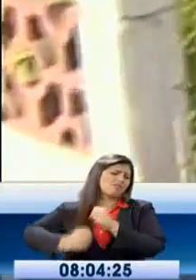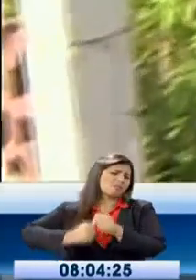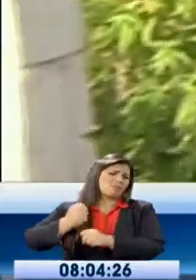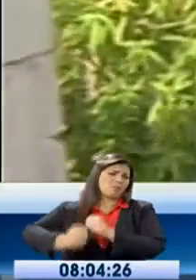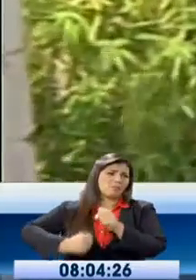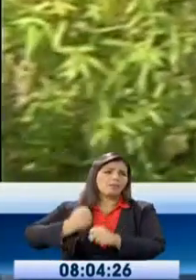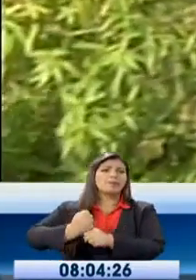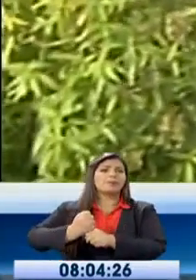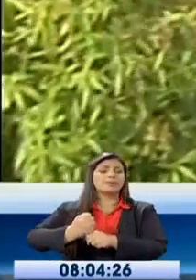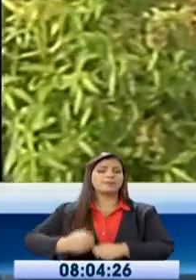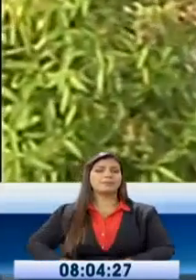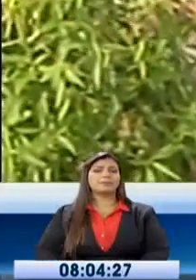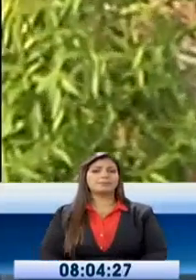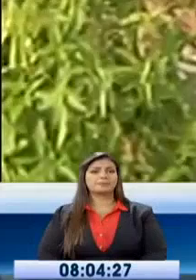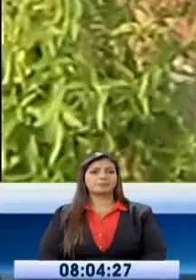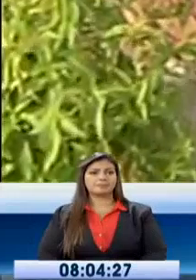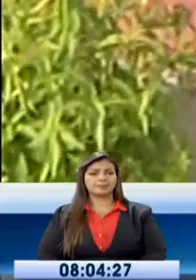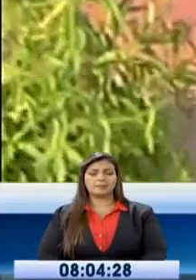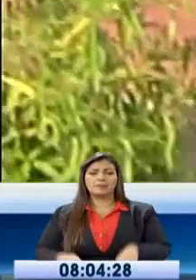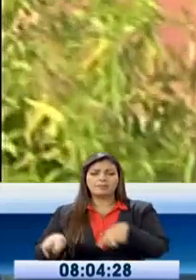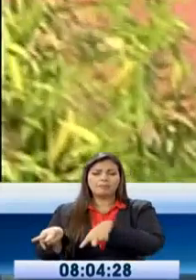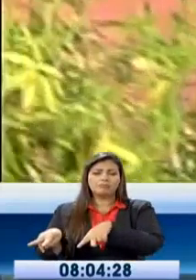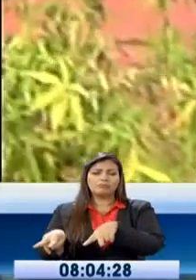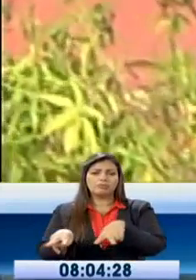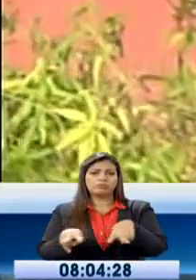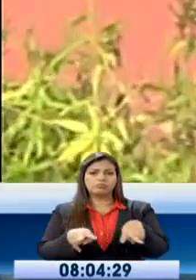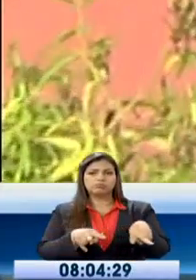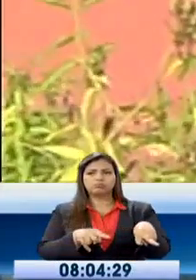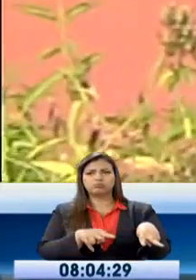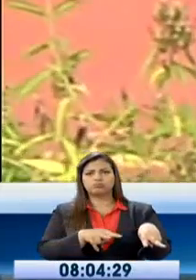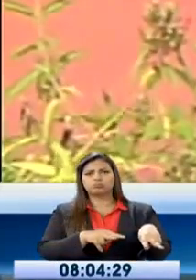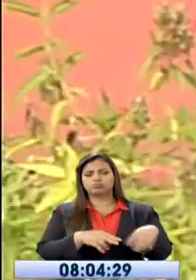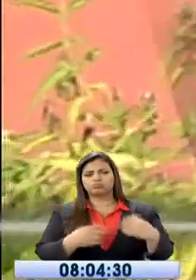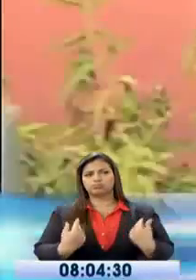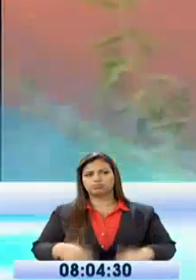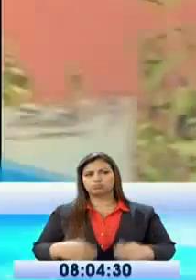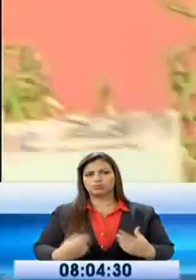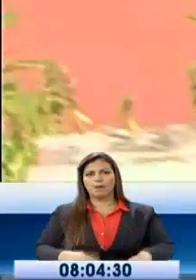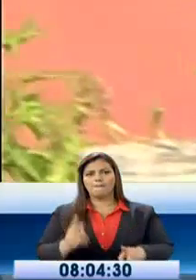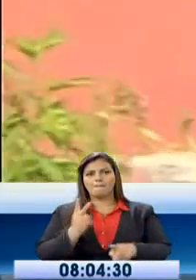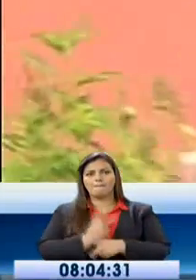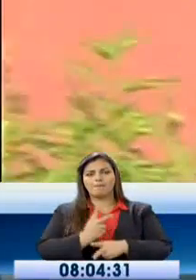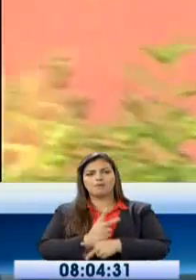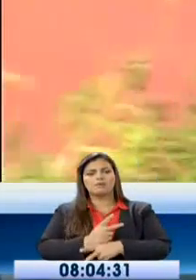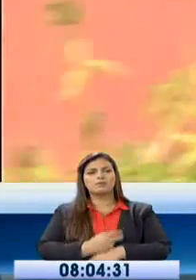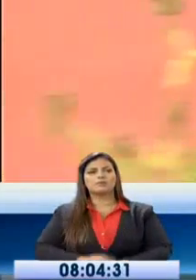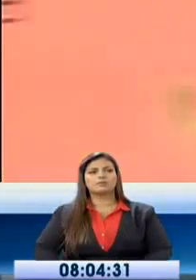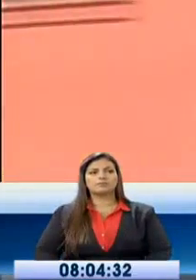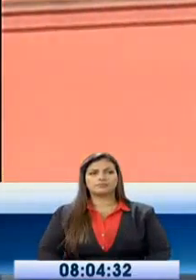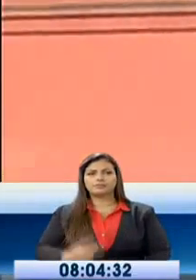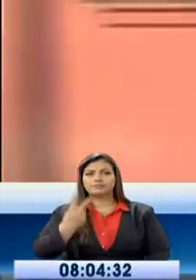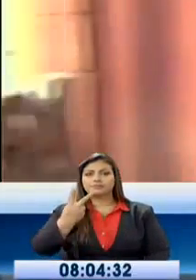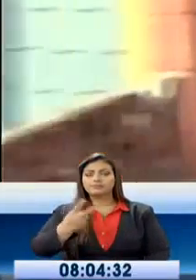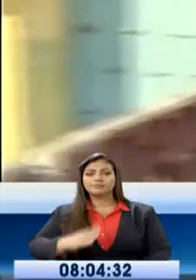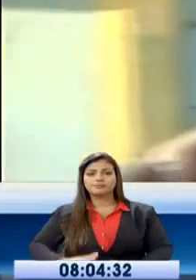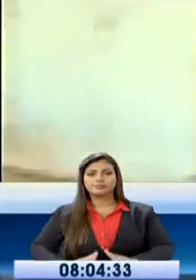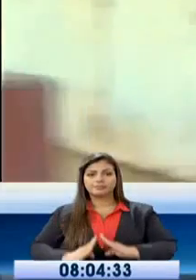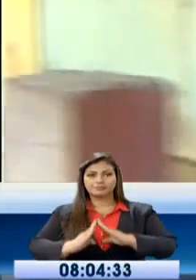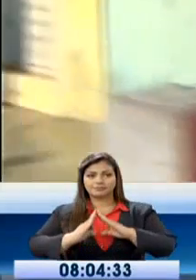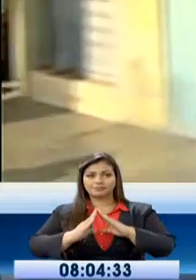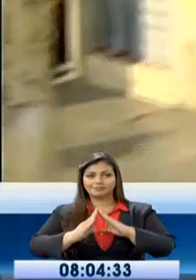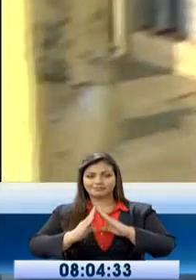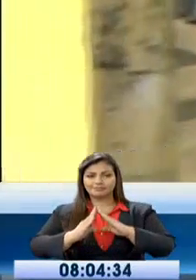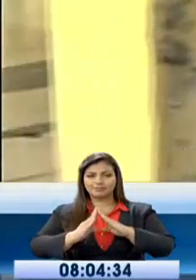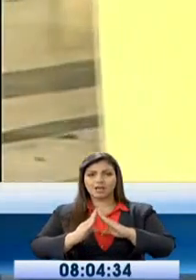su entorno tienen este tipo de tranquilidad. Voy a caminar hacia la vivienda en donde se produjo este hecho y justamente una de las personas que